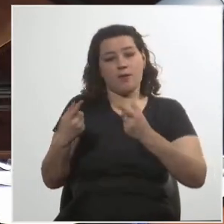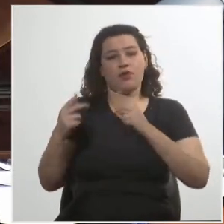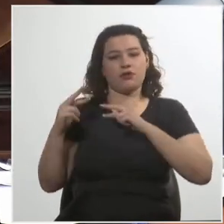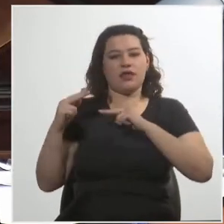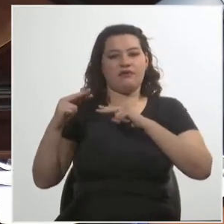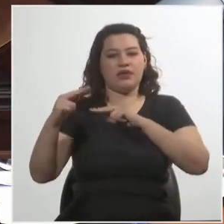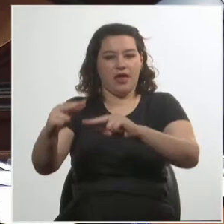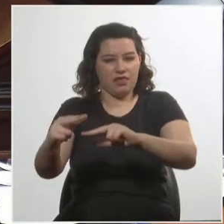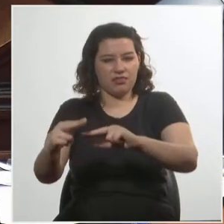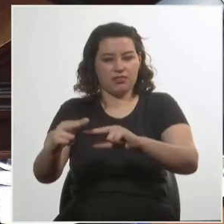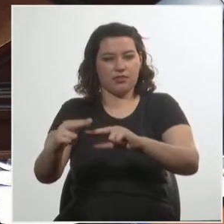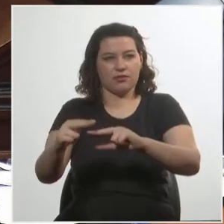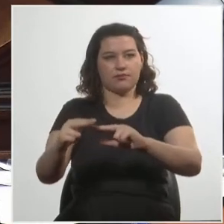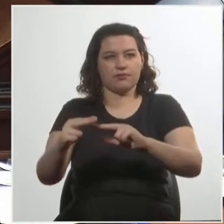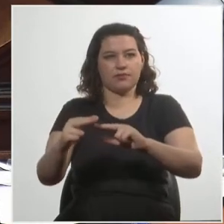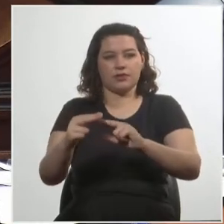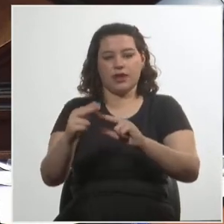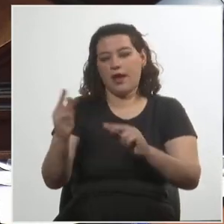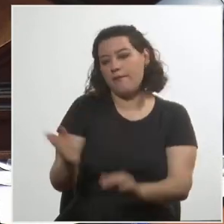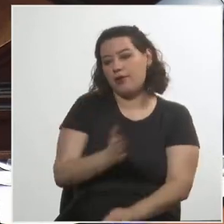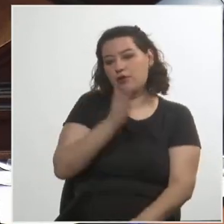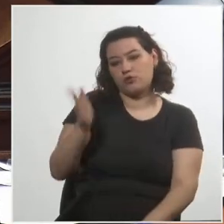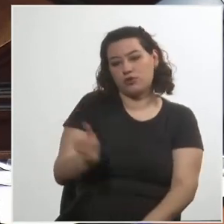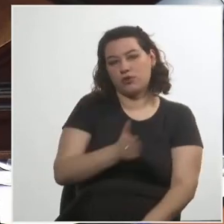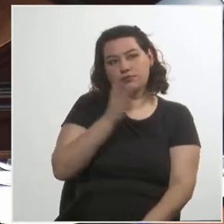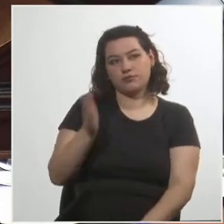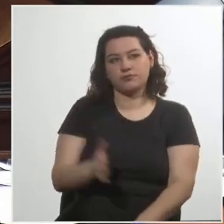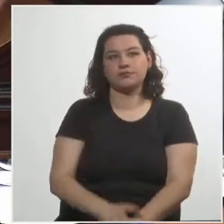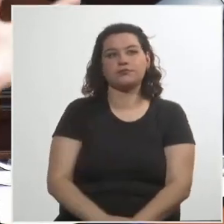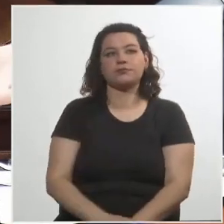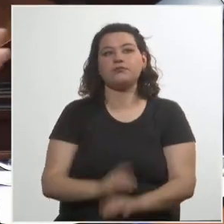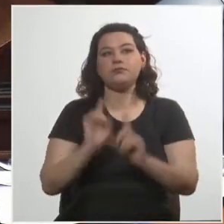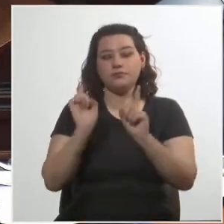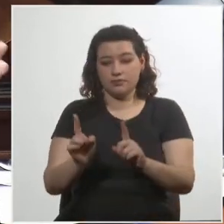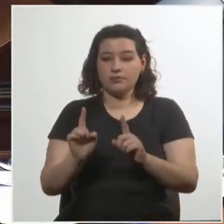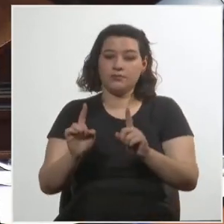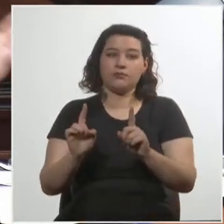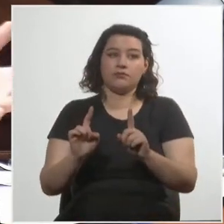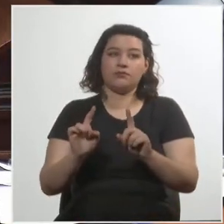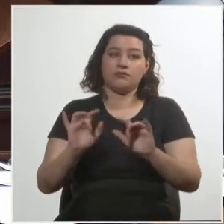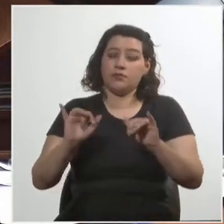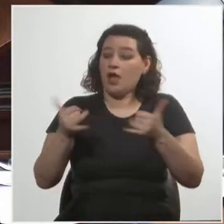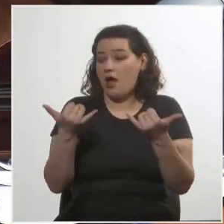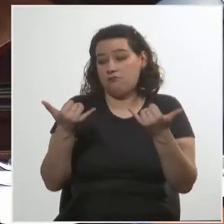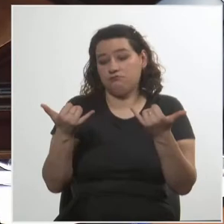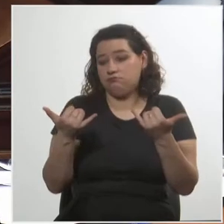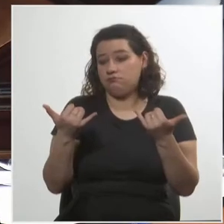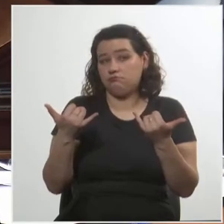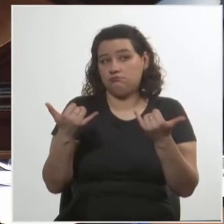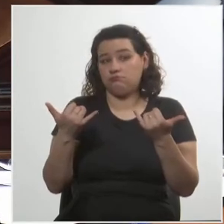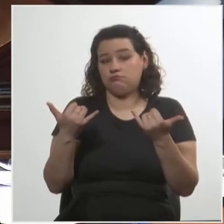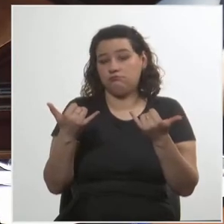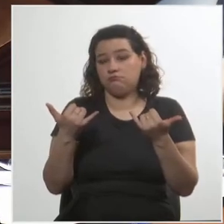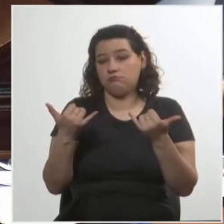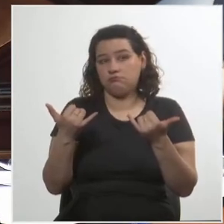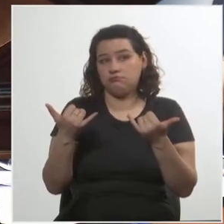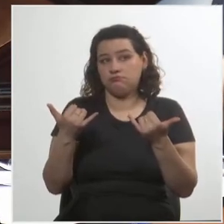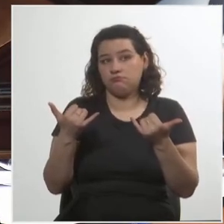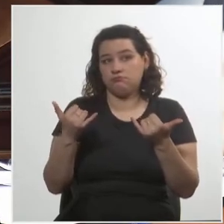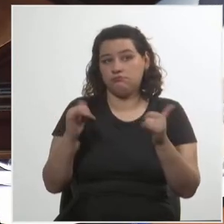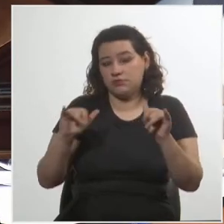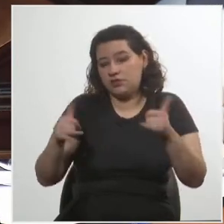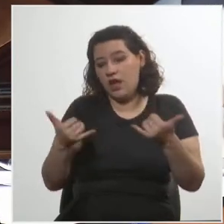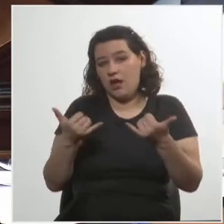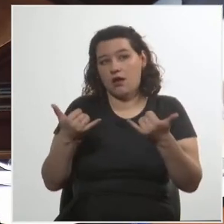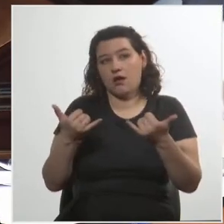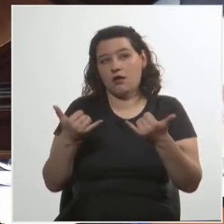a la producción y con eso estaríamos este haciendo honor a